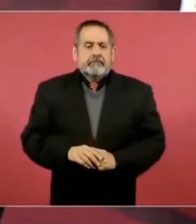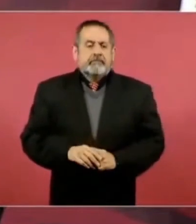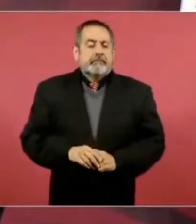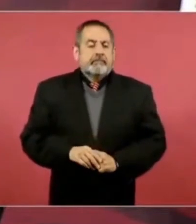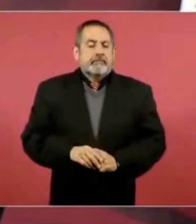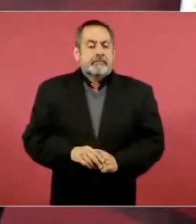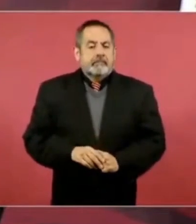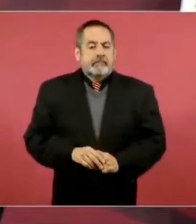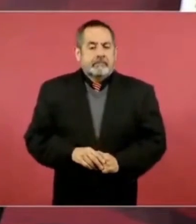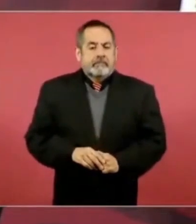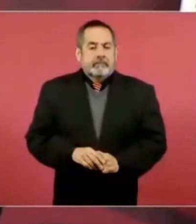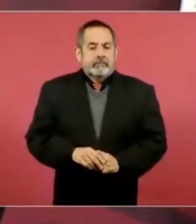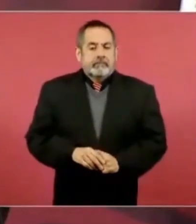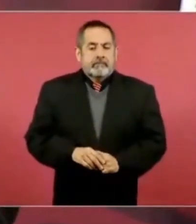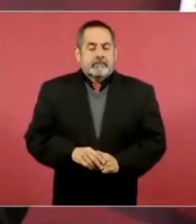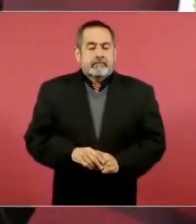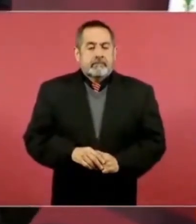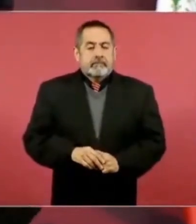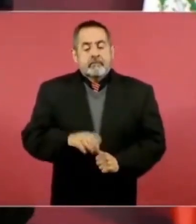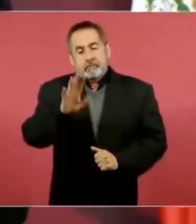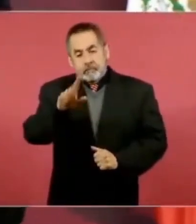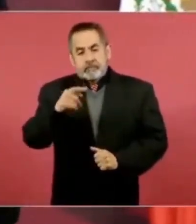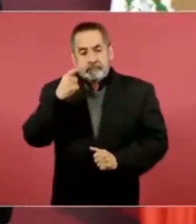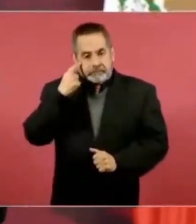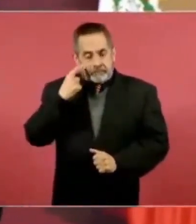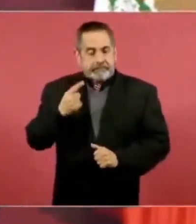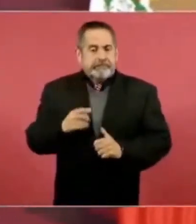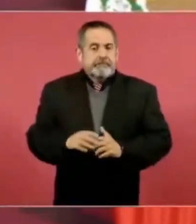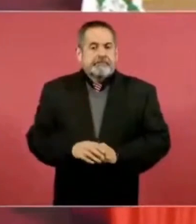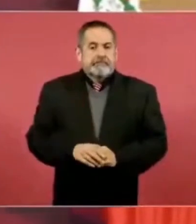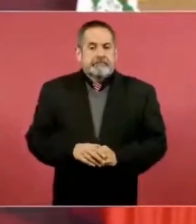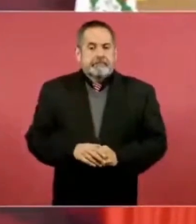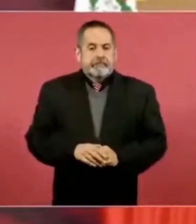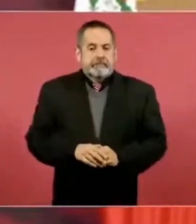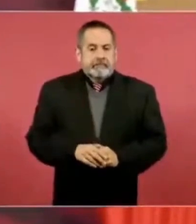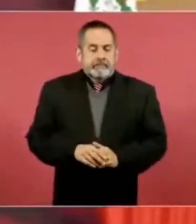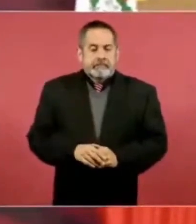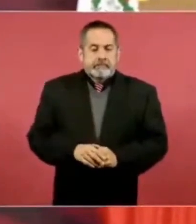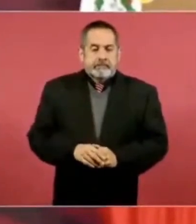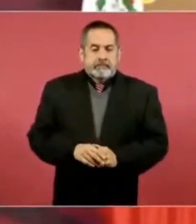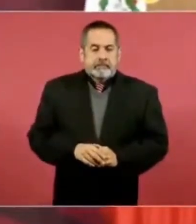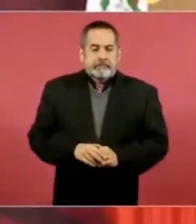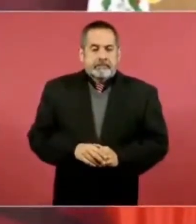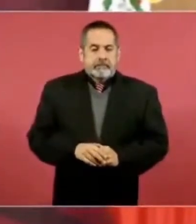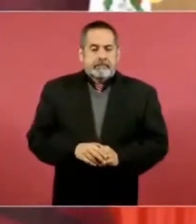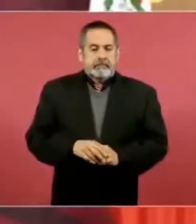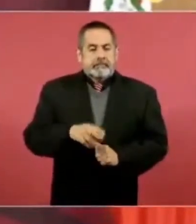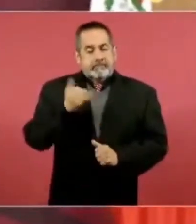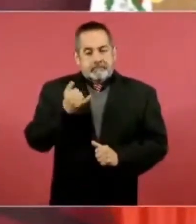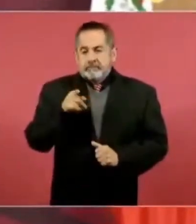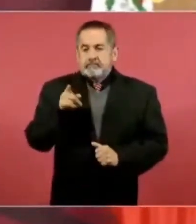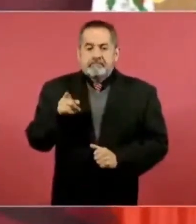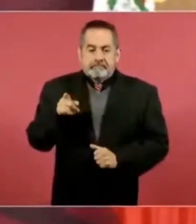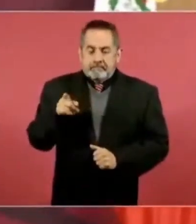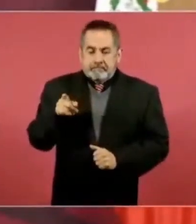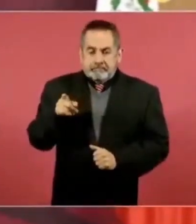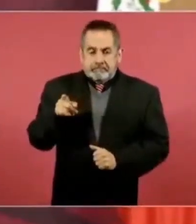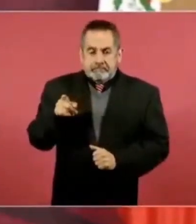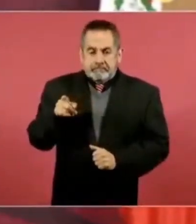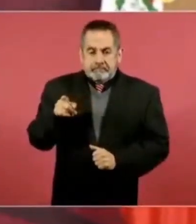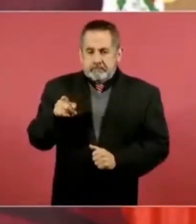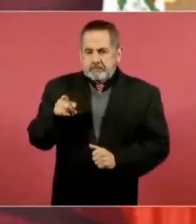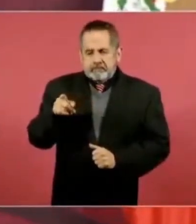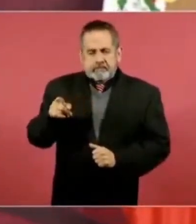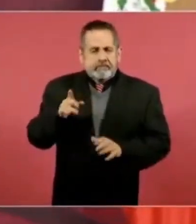Bueno, y se va. Ah,